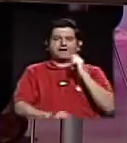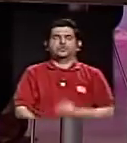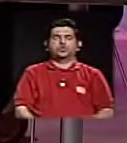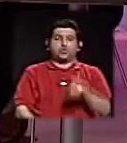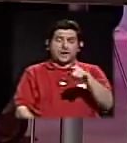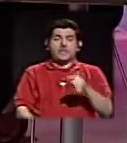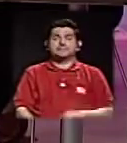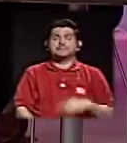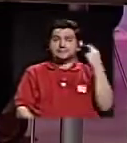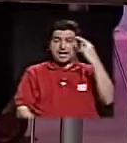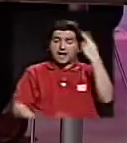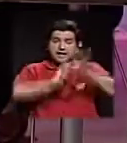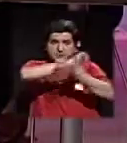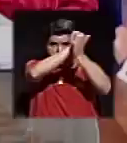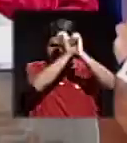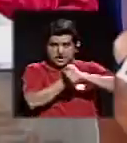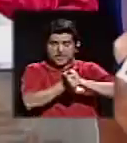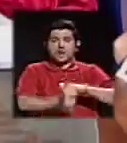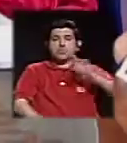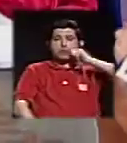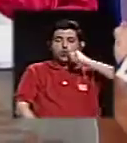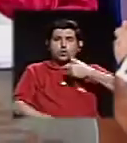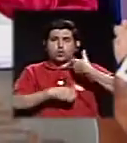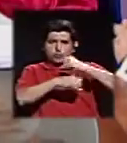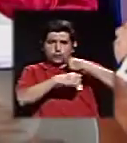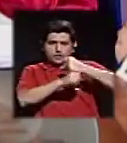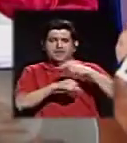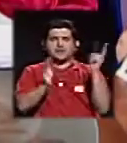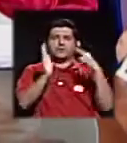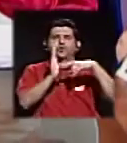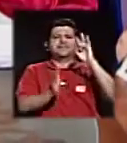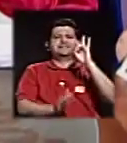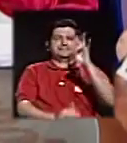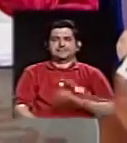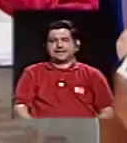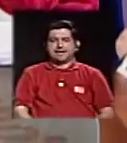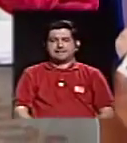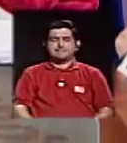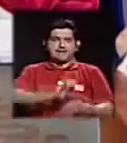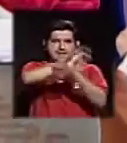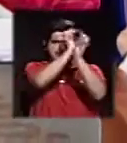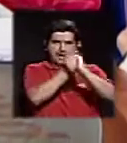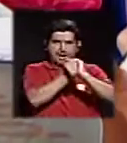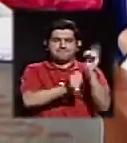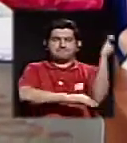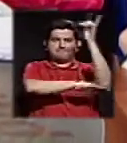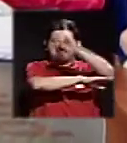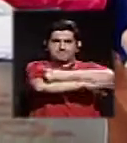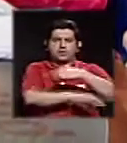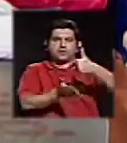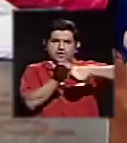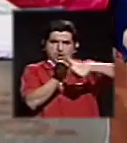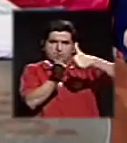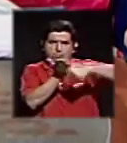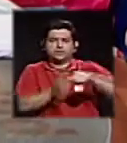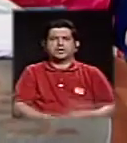verdad a raíz de la reforma del código municipal de 2007 donde se cambió la fecha de las elecciones